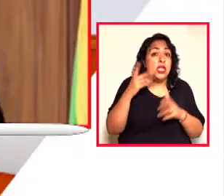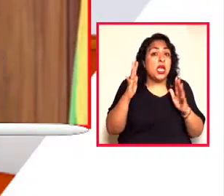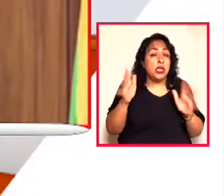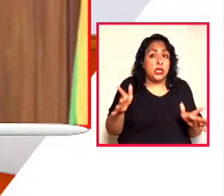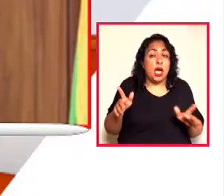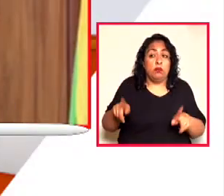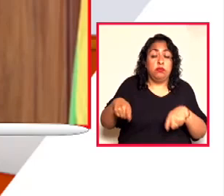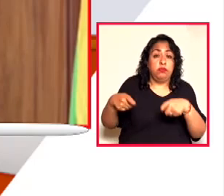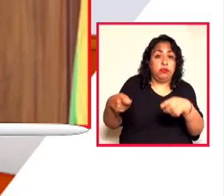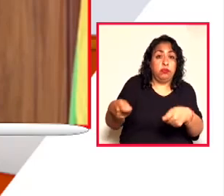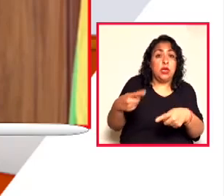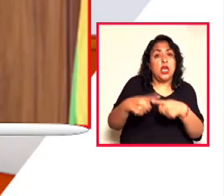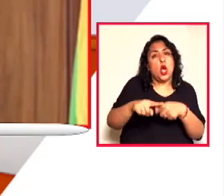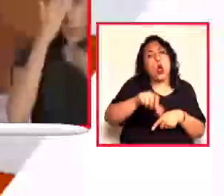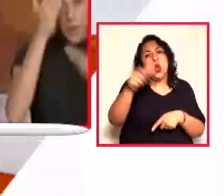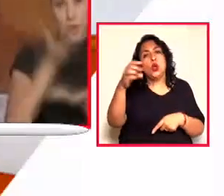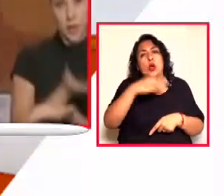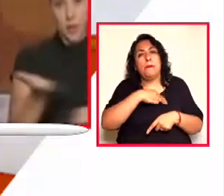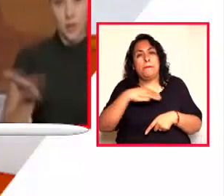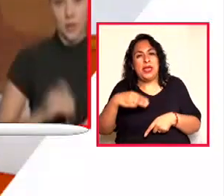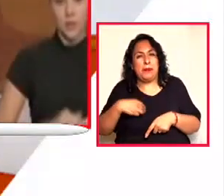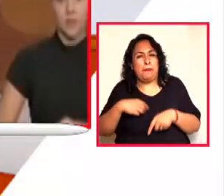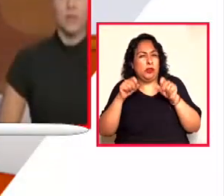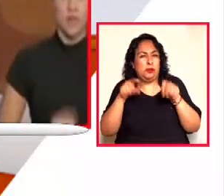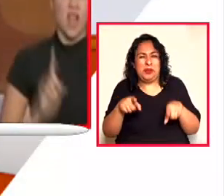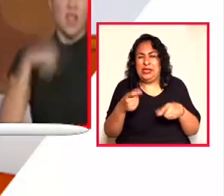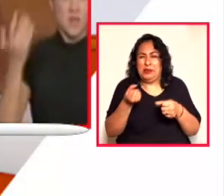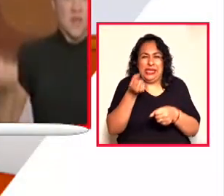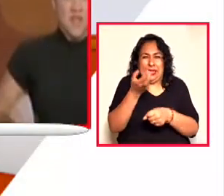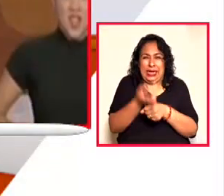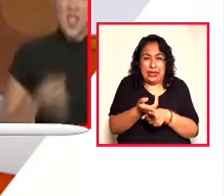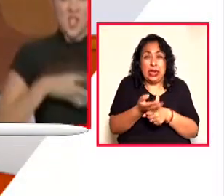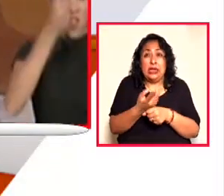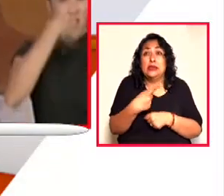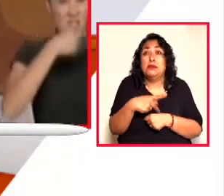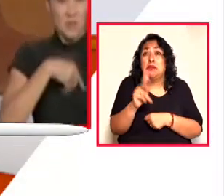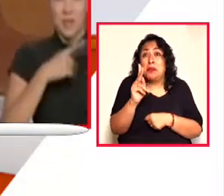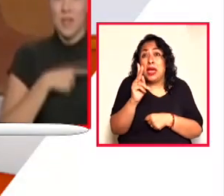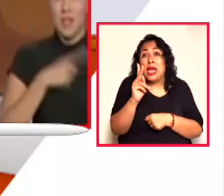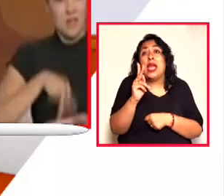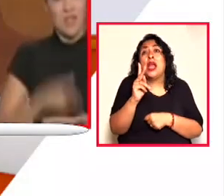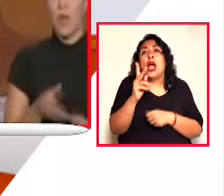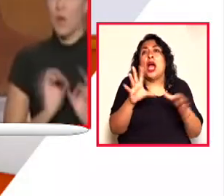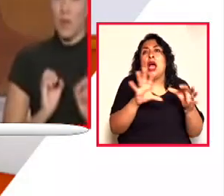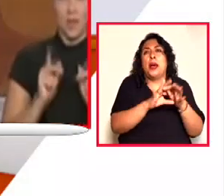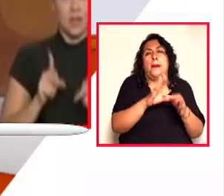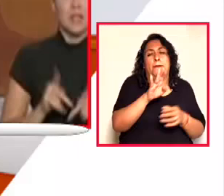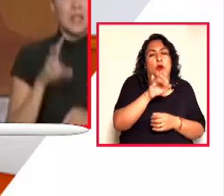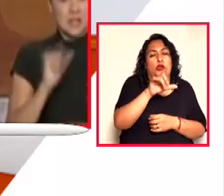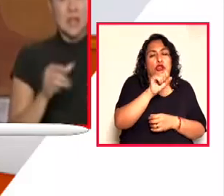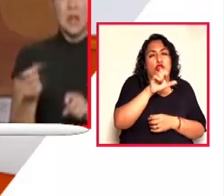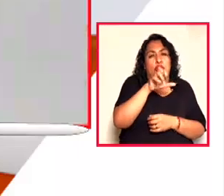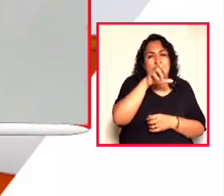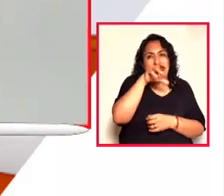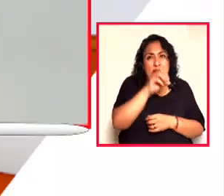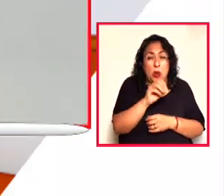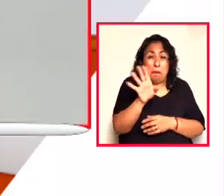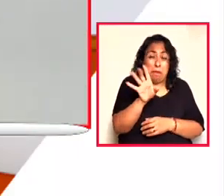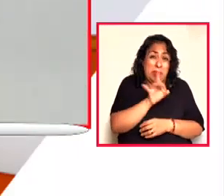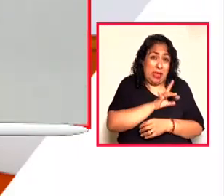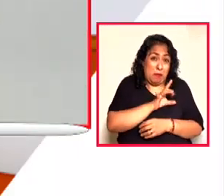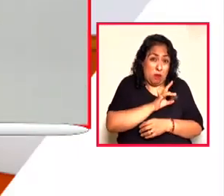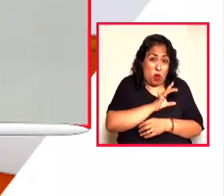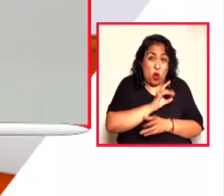sucedidas por otros miembros de las mismas corporaciones proclives a Jair Bolsonaro. Se teme que desde